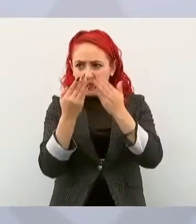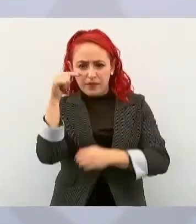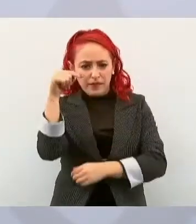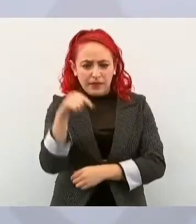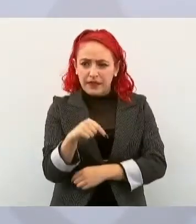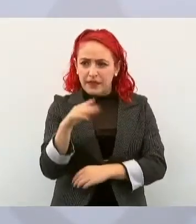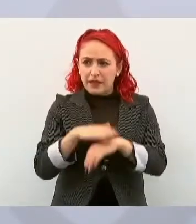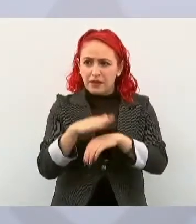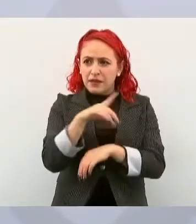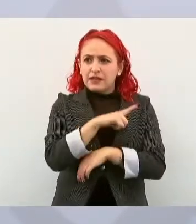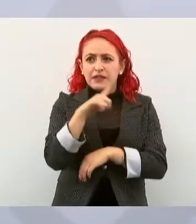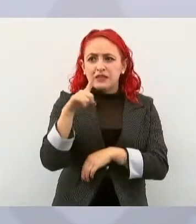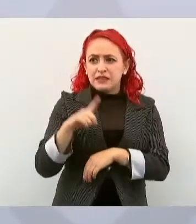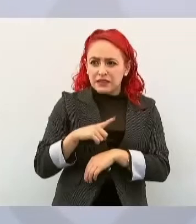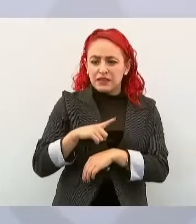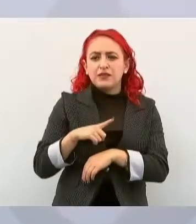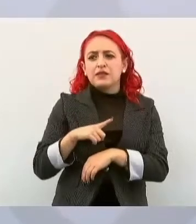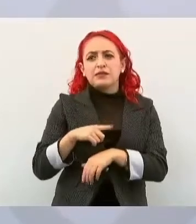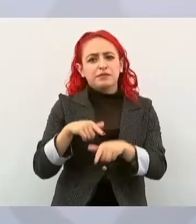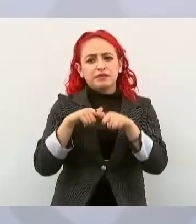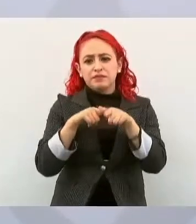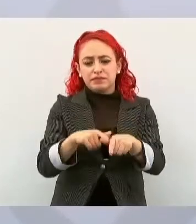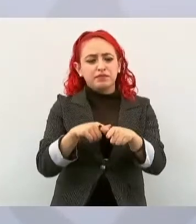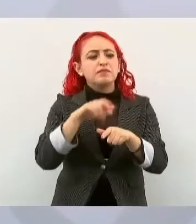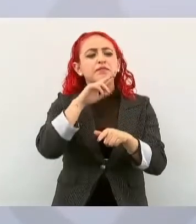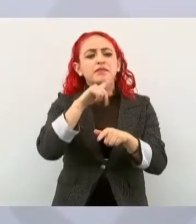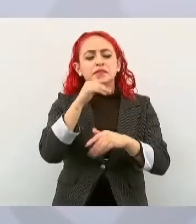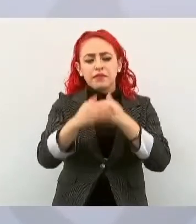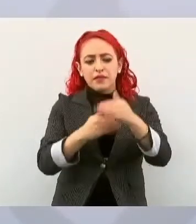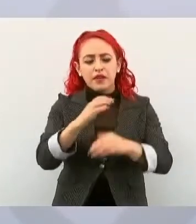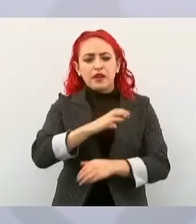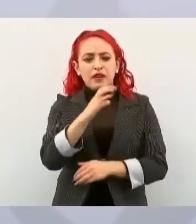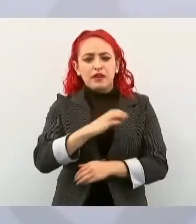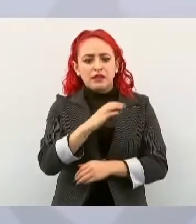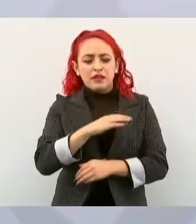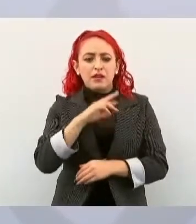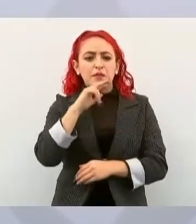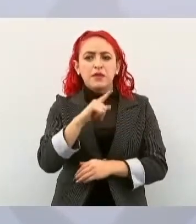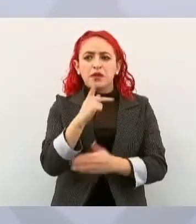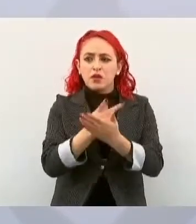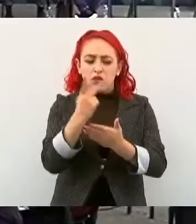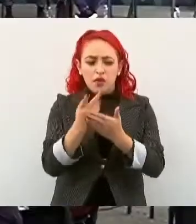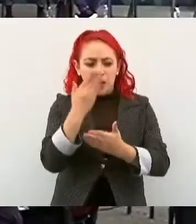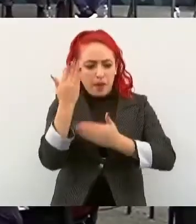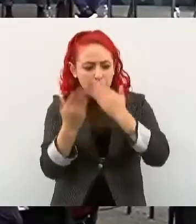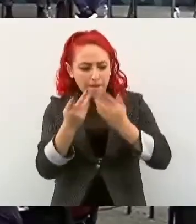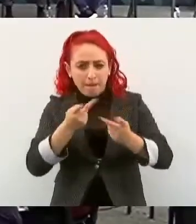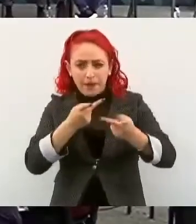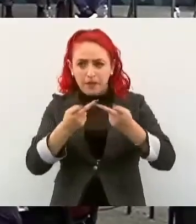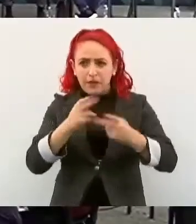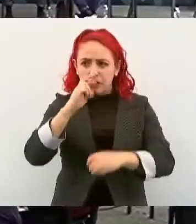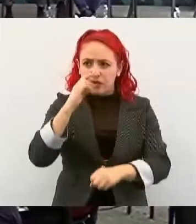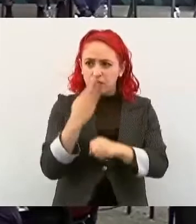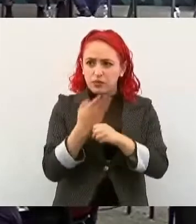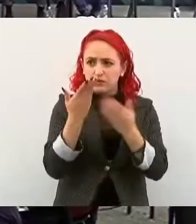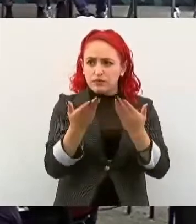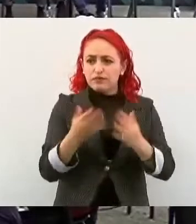y cada vez debe ser y va a ser de mejor calidad y desde luego de mayor